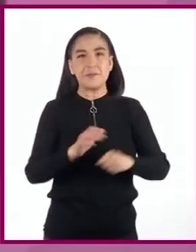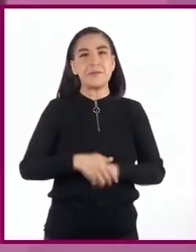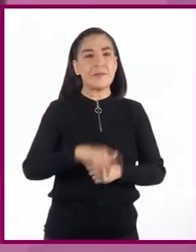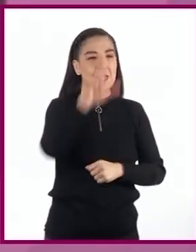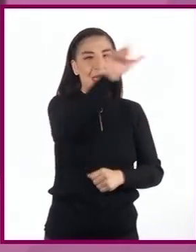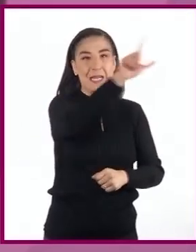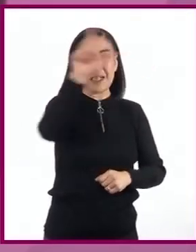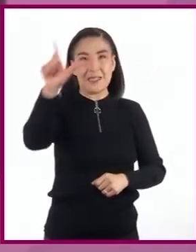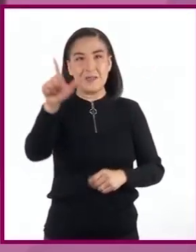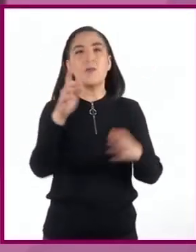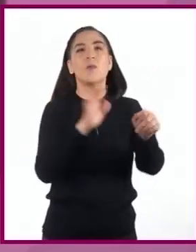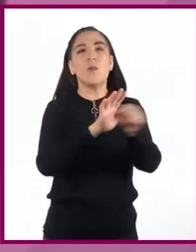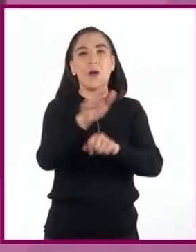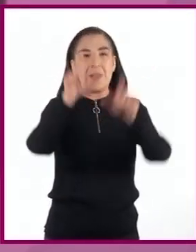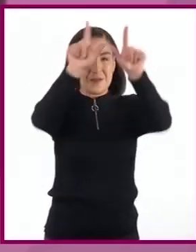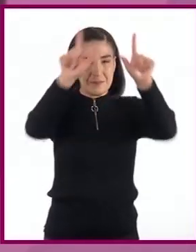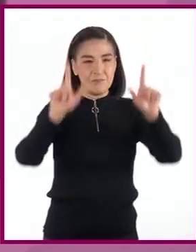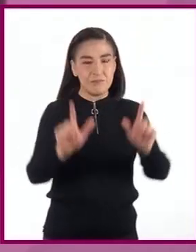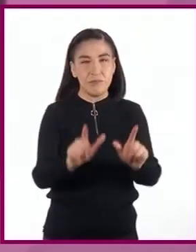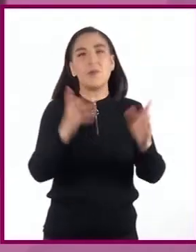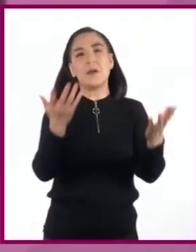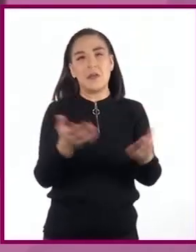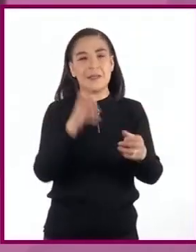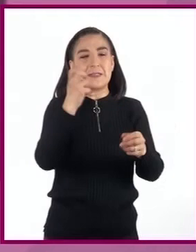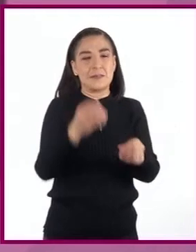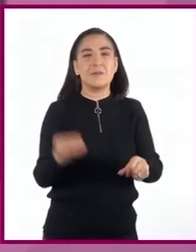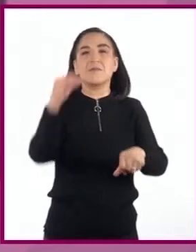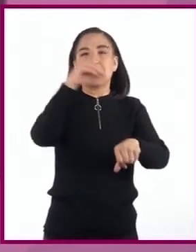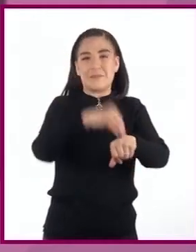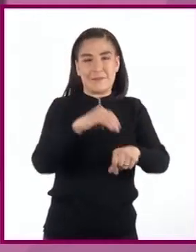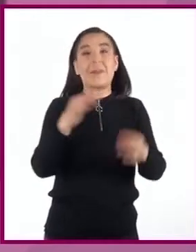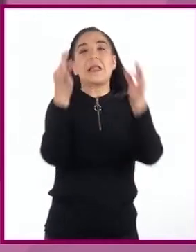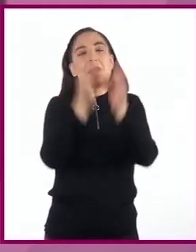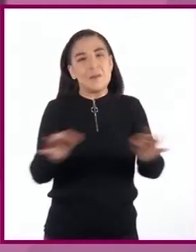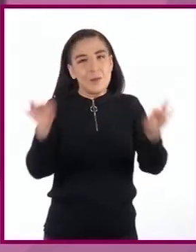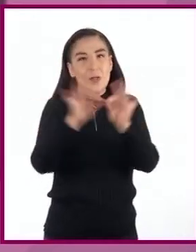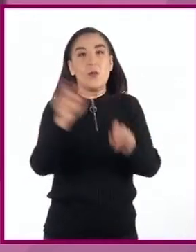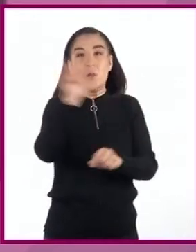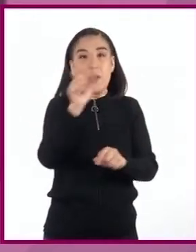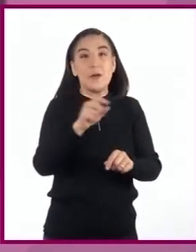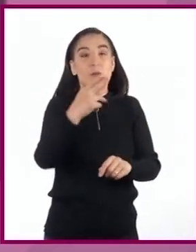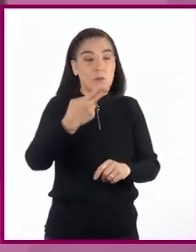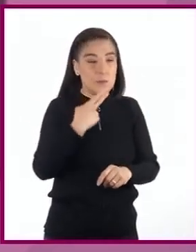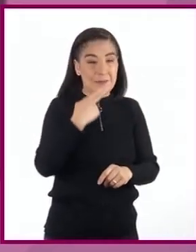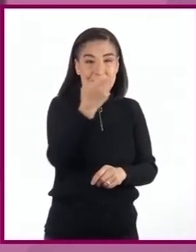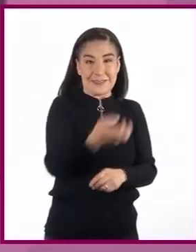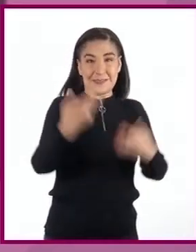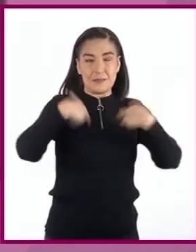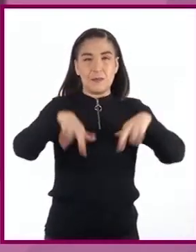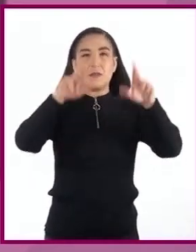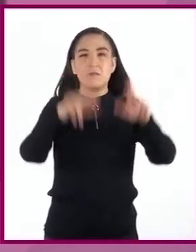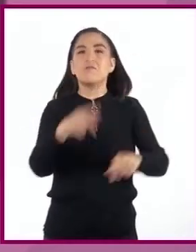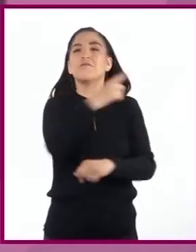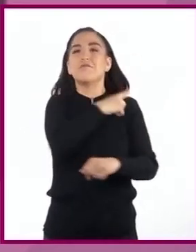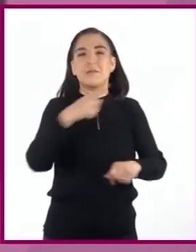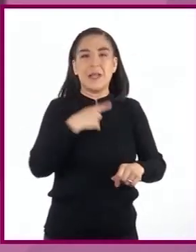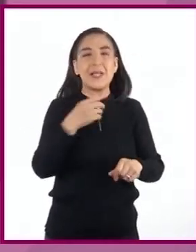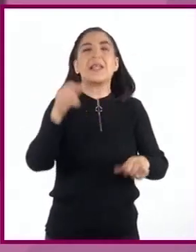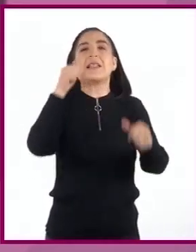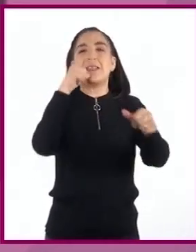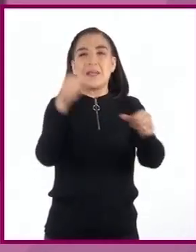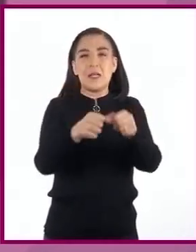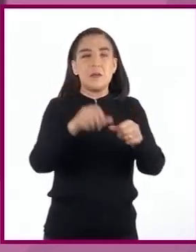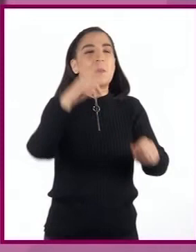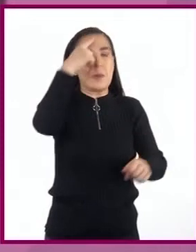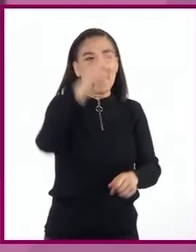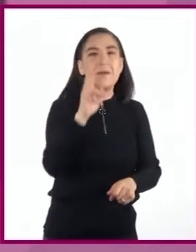lados y el vértice donde se intersecan estos. Es importante que cuando usemos esta representación coloquemos la letra que